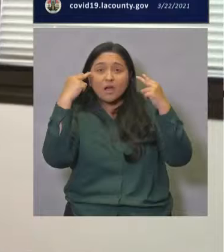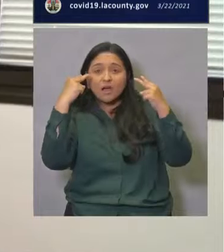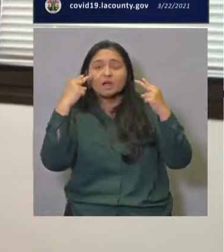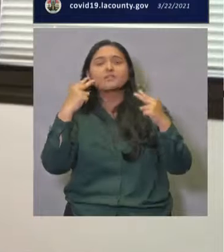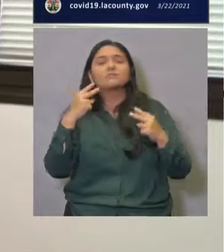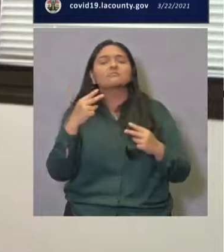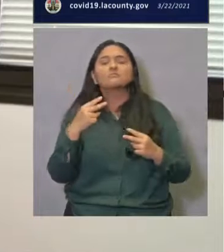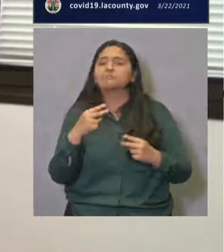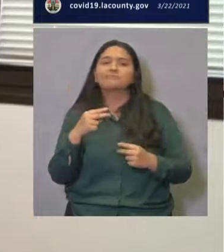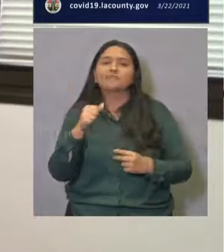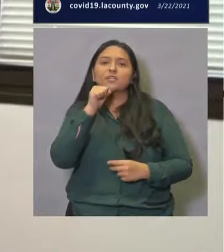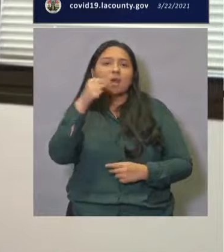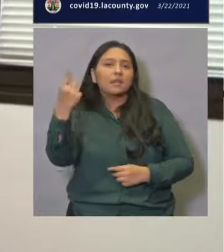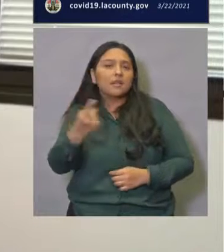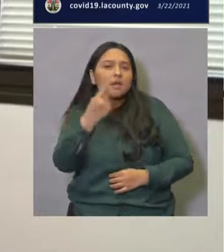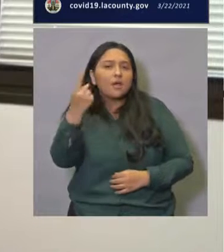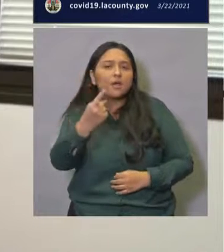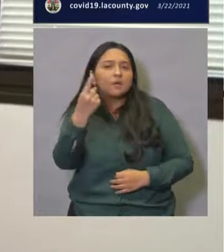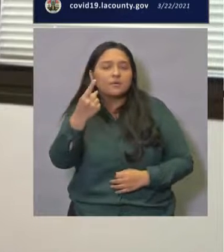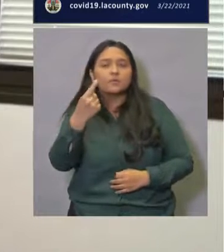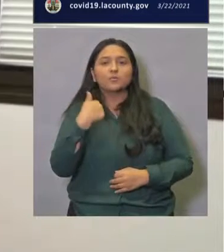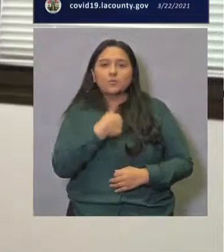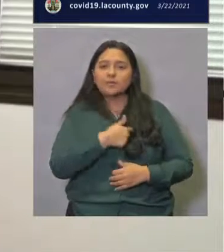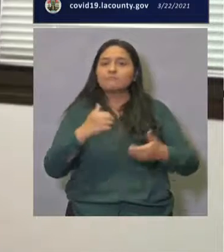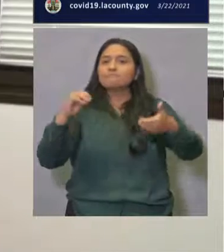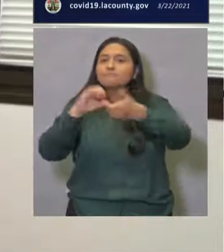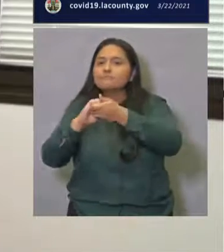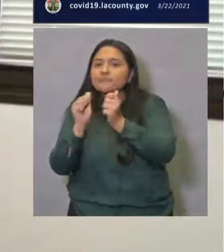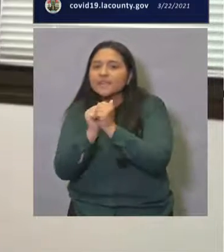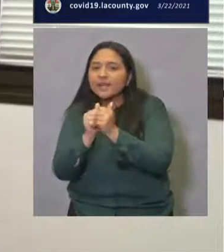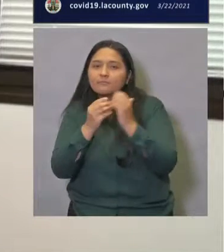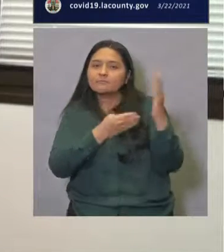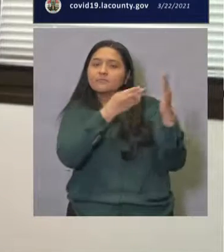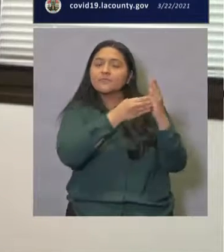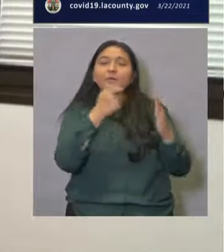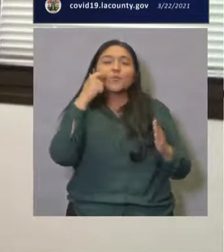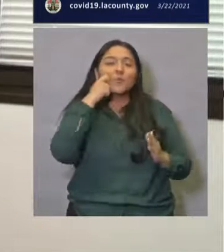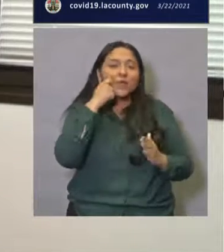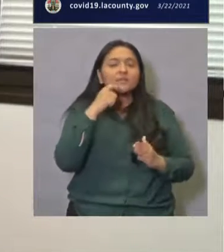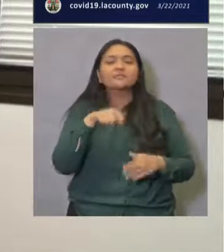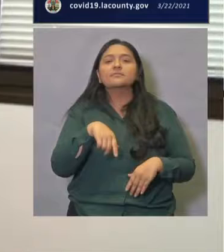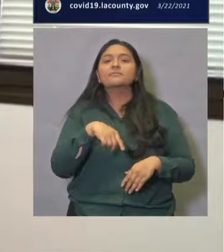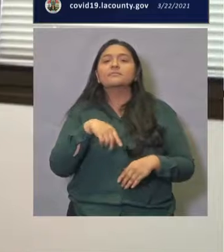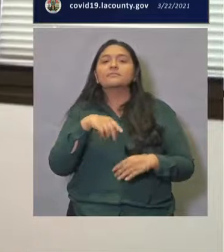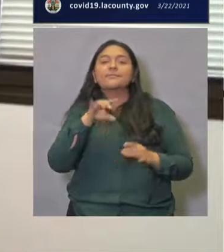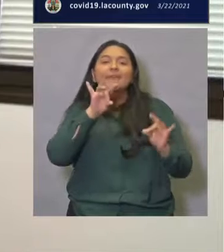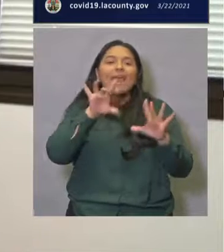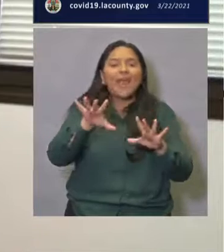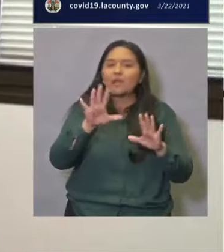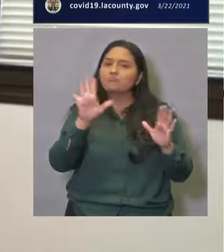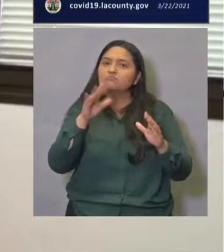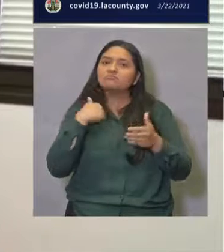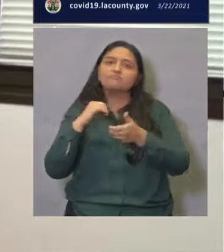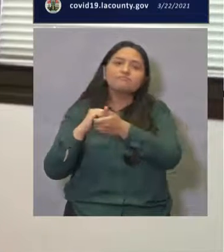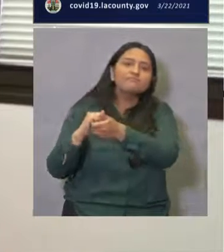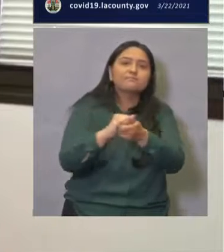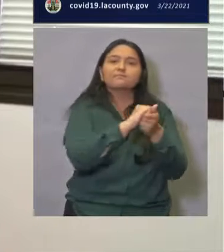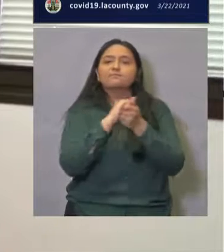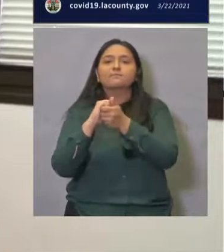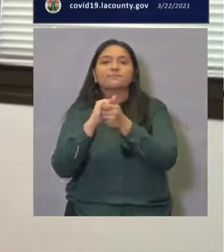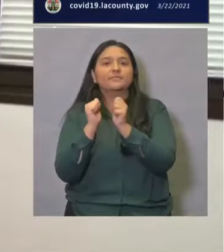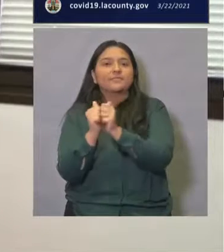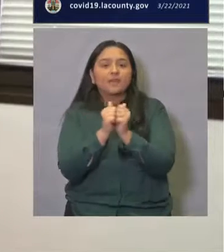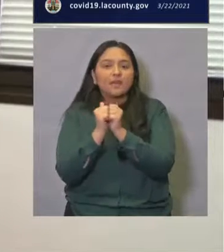están solos. Estamos unidos contra el odio y el racismo. Estamos unidos contra el odio y la